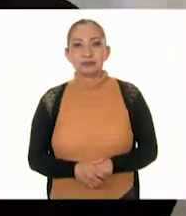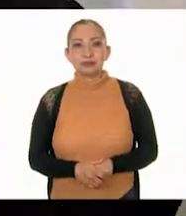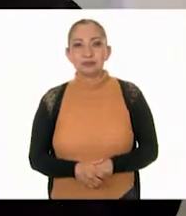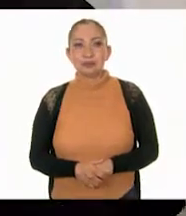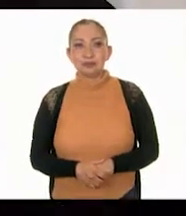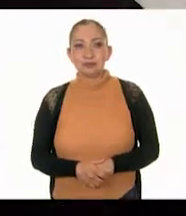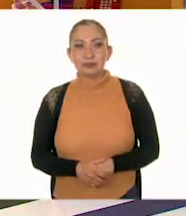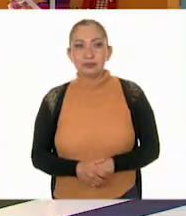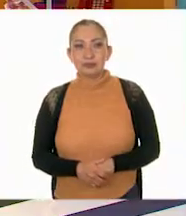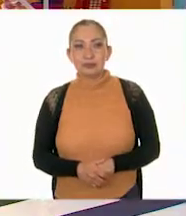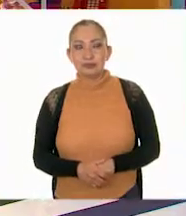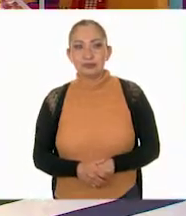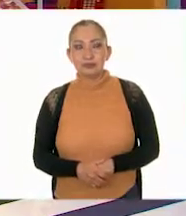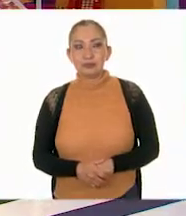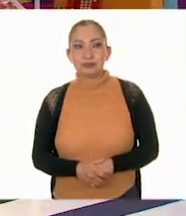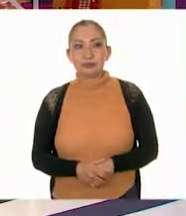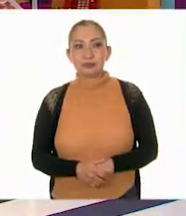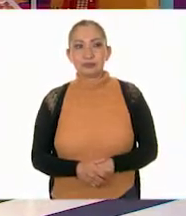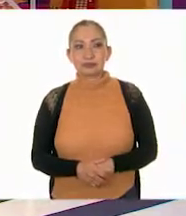Y...